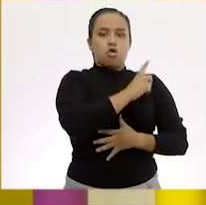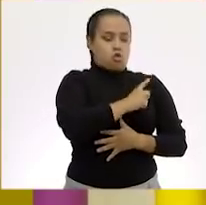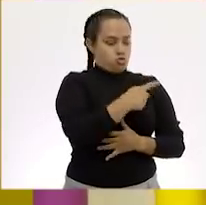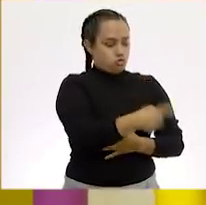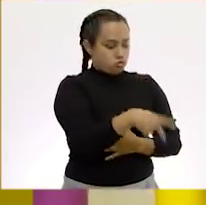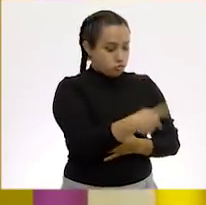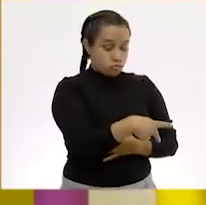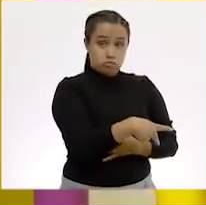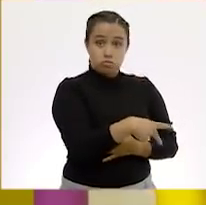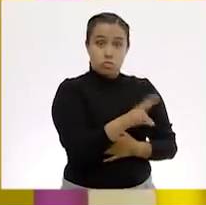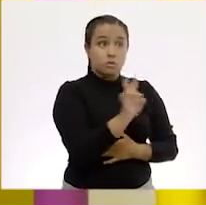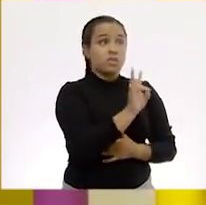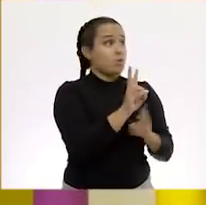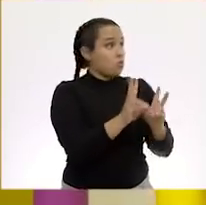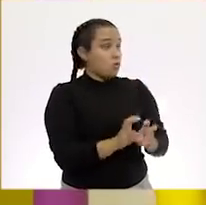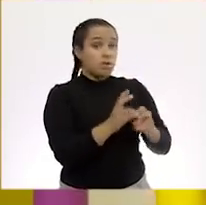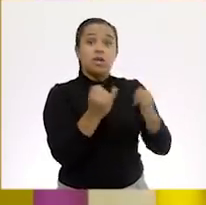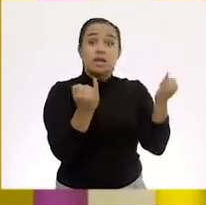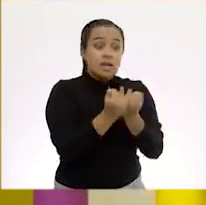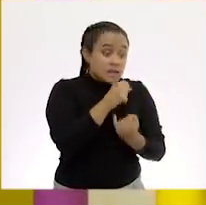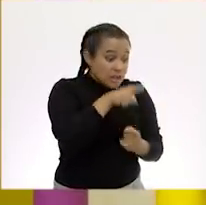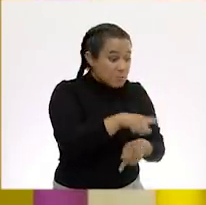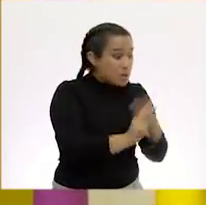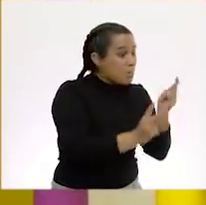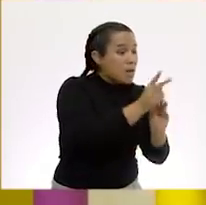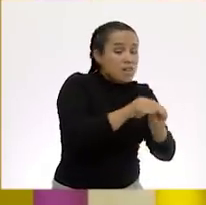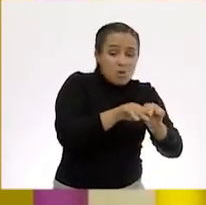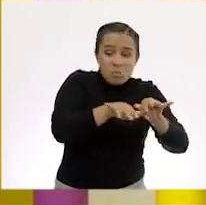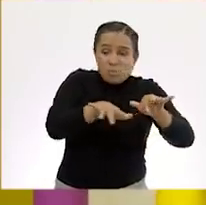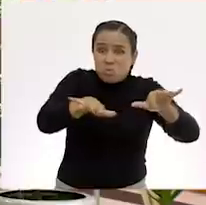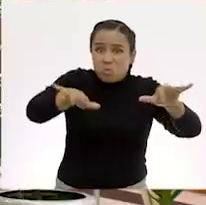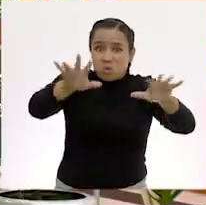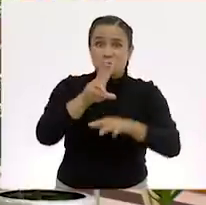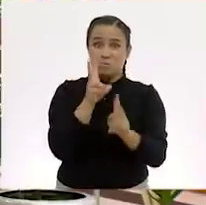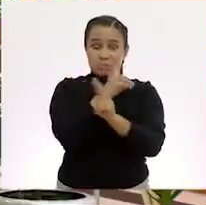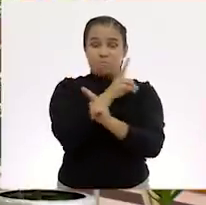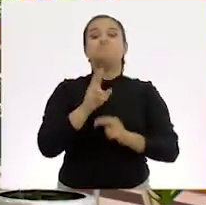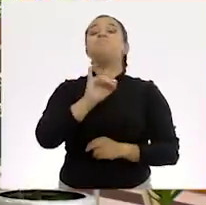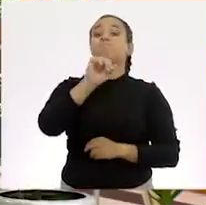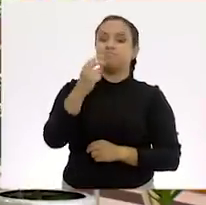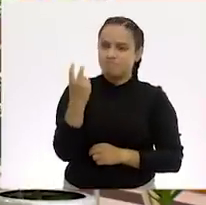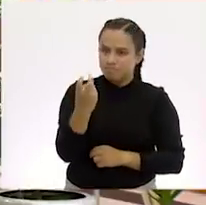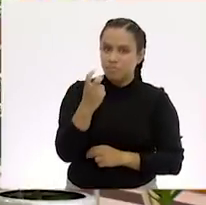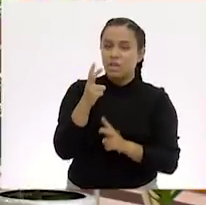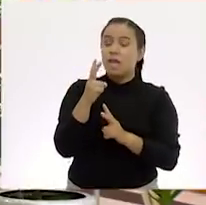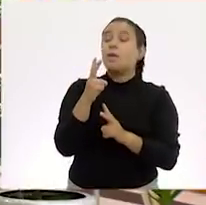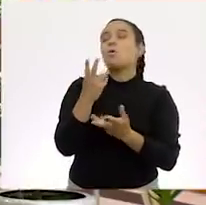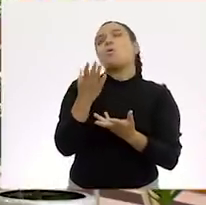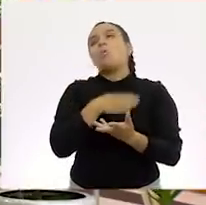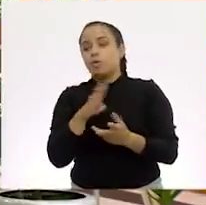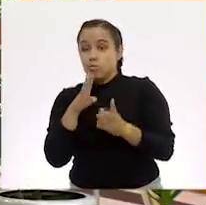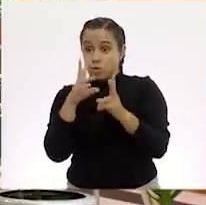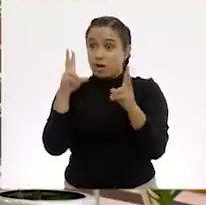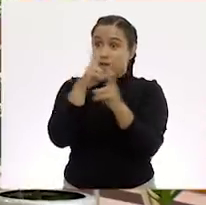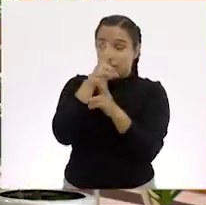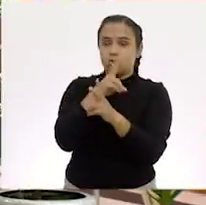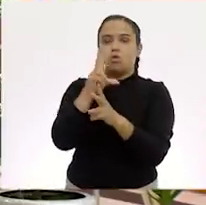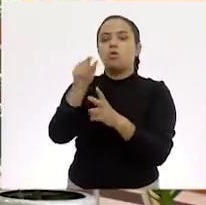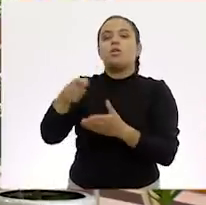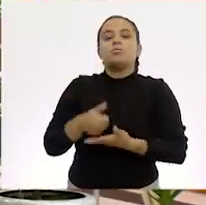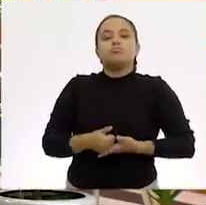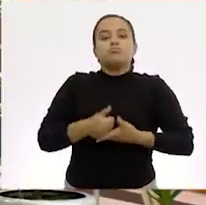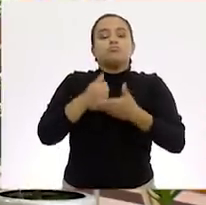autótrofas. ¿También nos dan a nosotros la capacidad para respirar? La capacidad para respirar no, pero sí nos van a